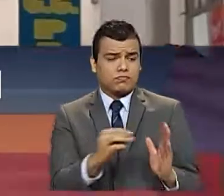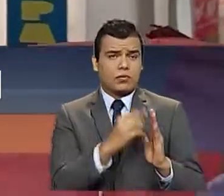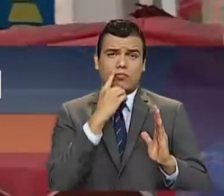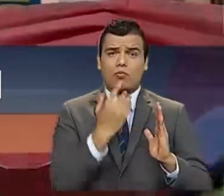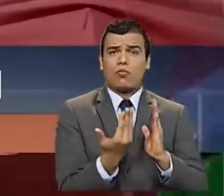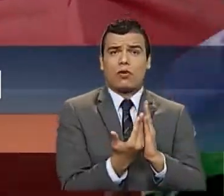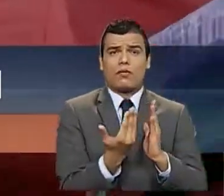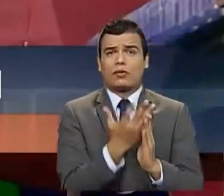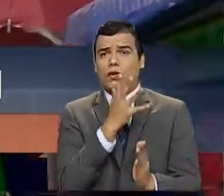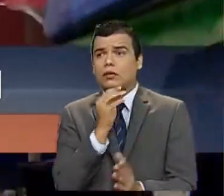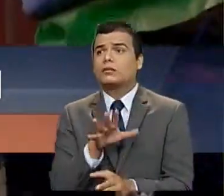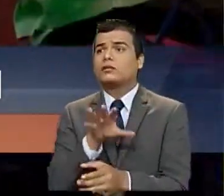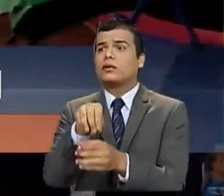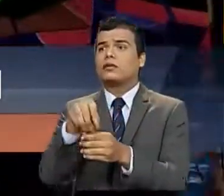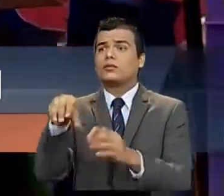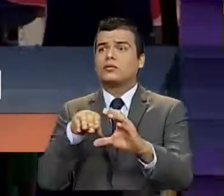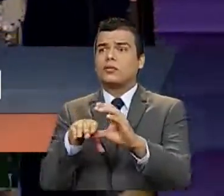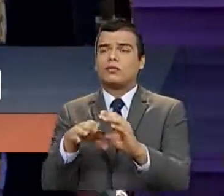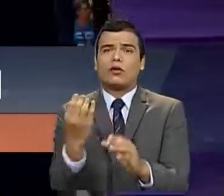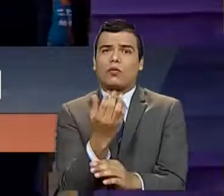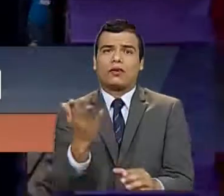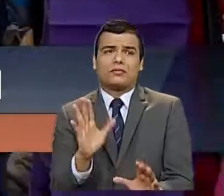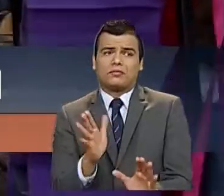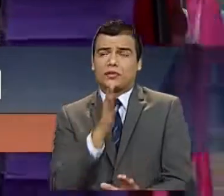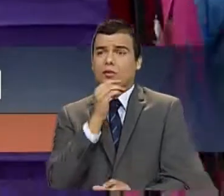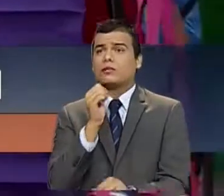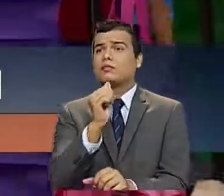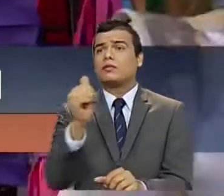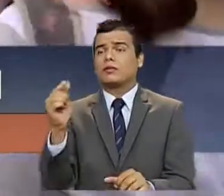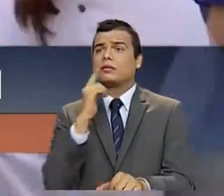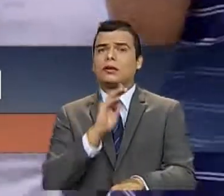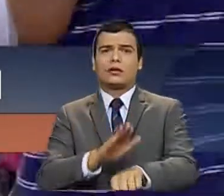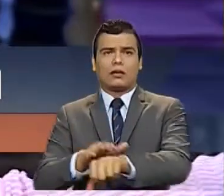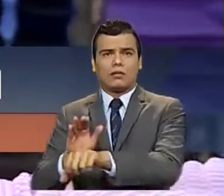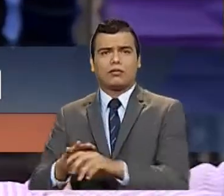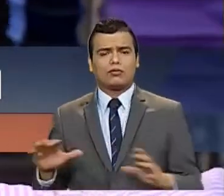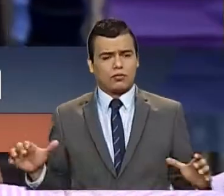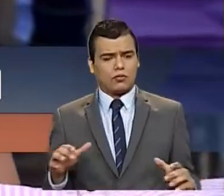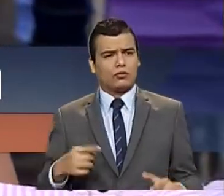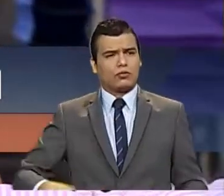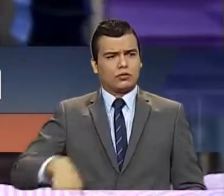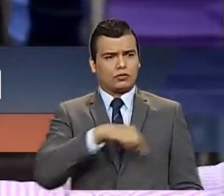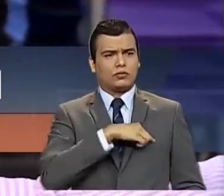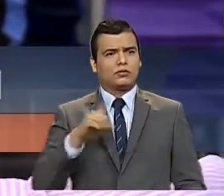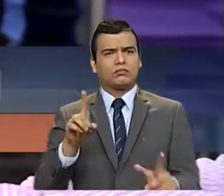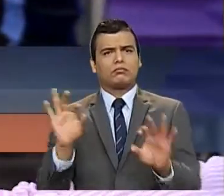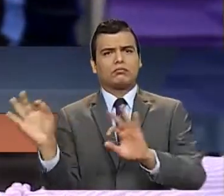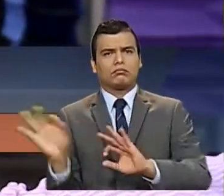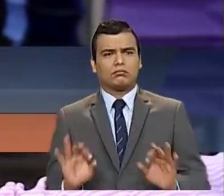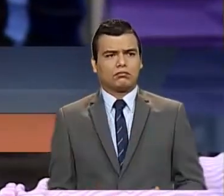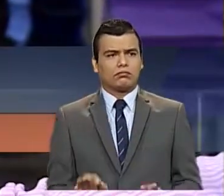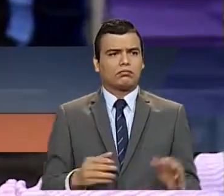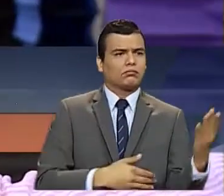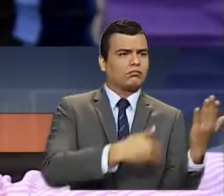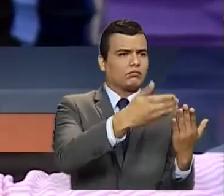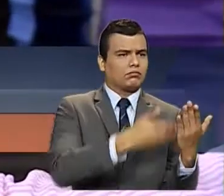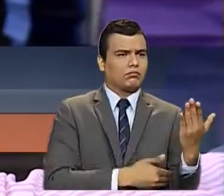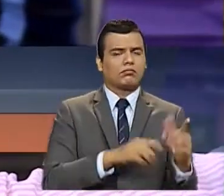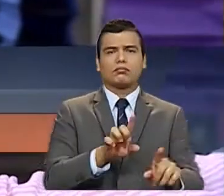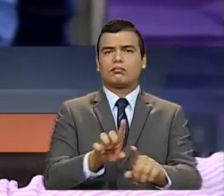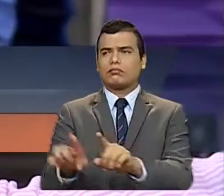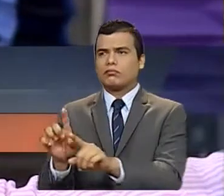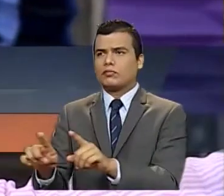las estaciones del sistema, ellos mismos aseguran que se están organizando. Nos estamos organizando ya con unas fichas técnicas,